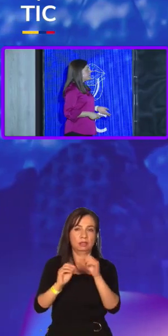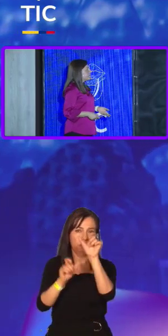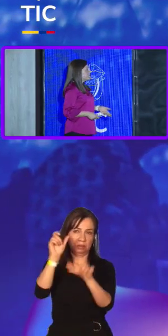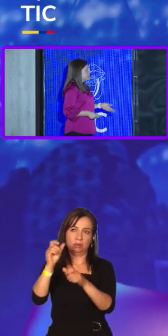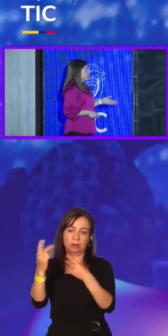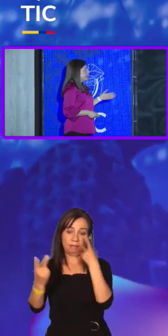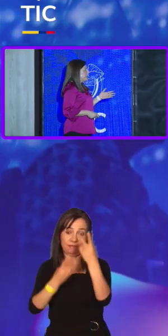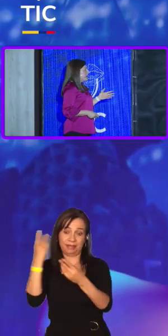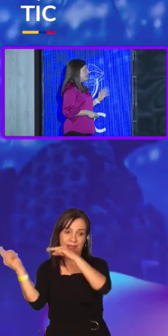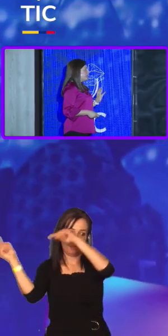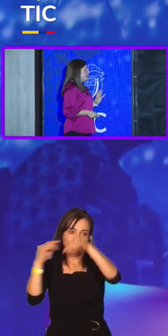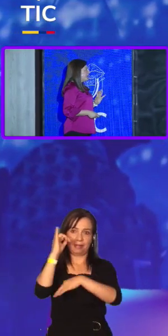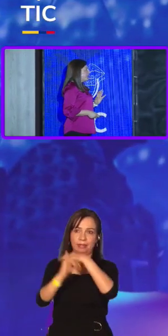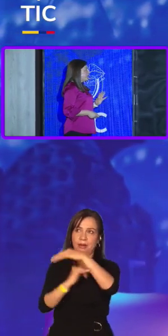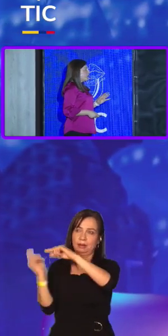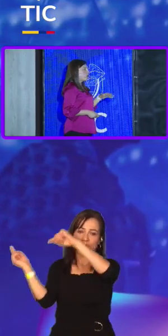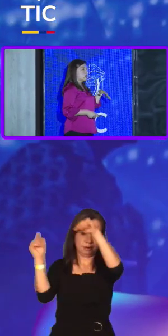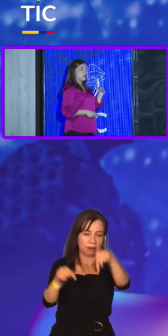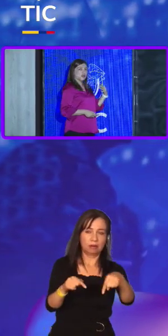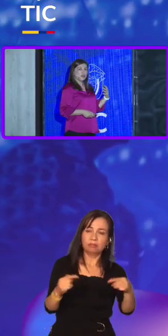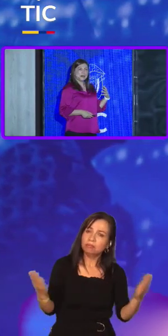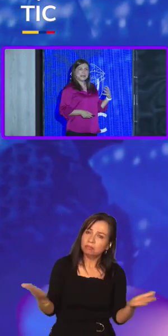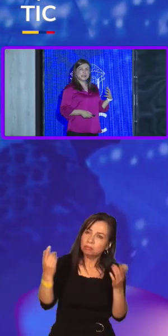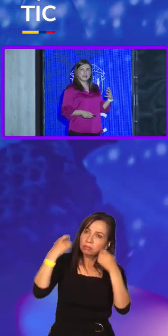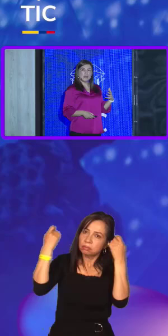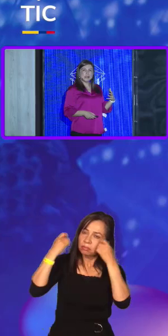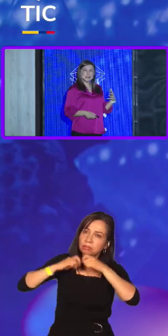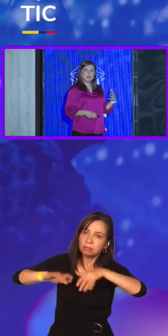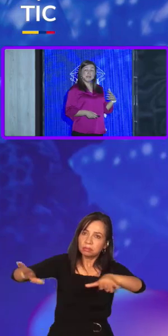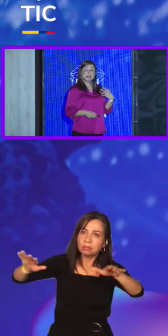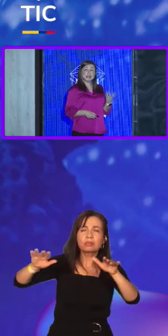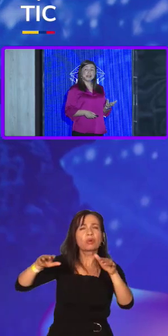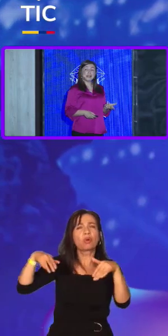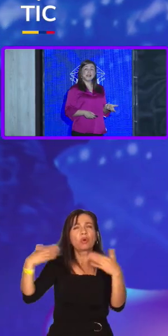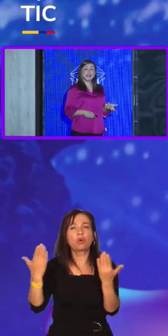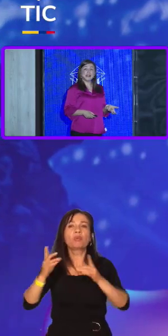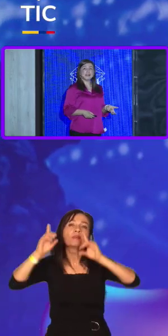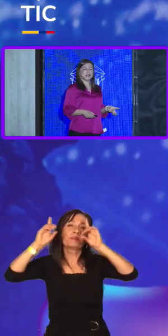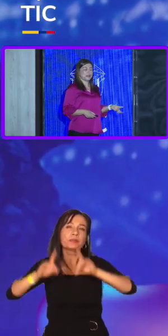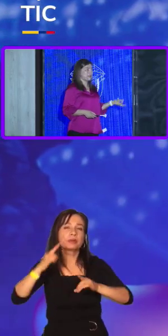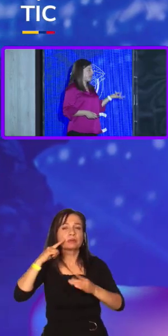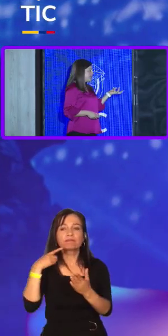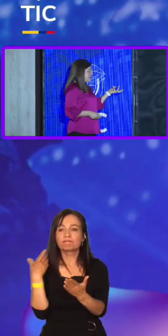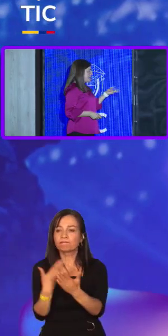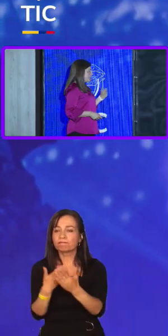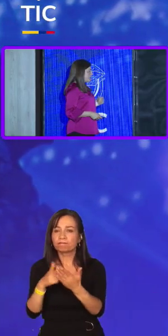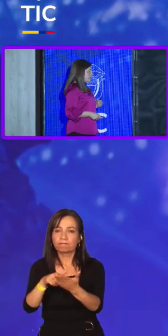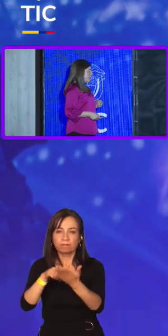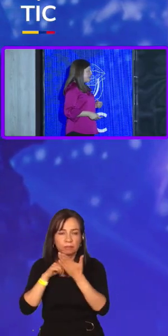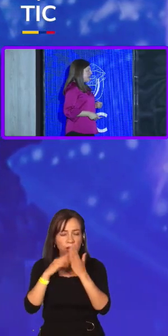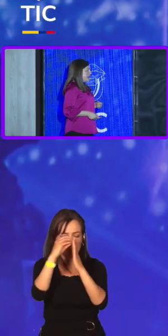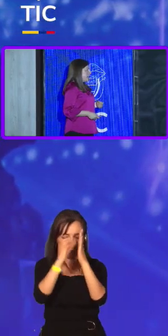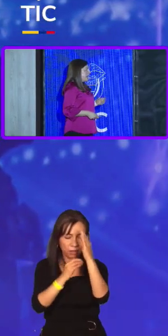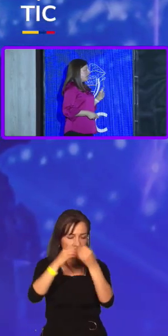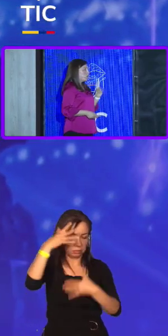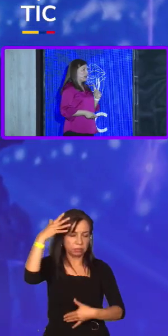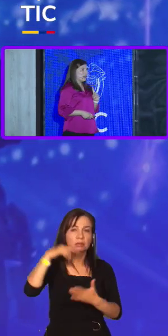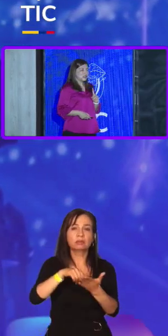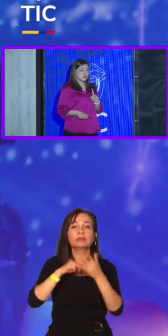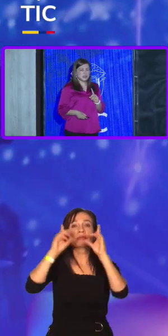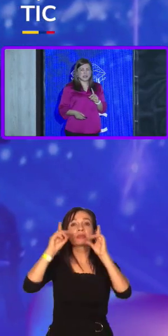visitantes internacionales? Y ¿cómo tomar decisiones basadas en evidencia, basadas en